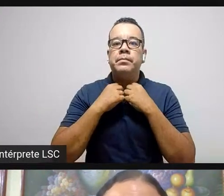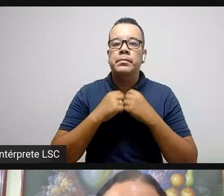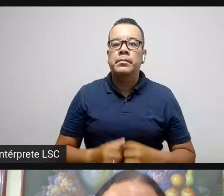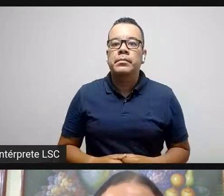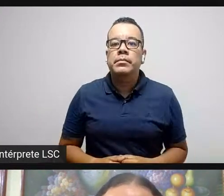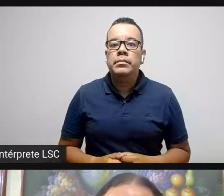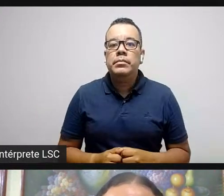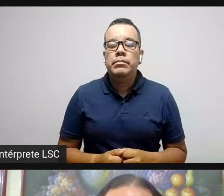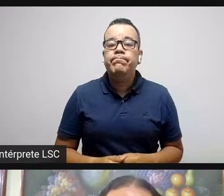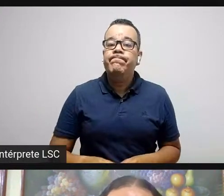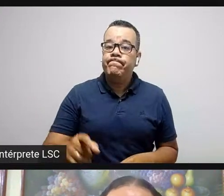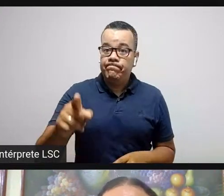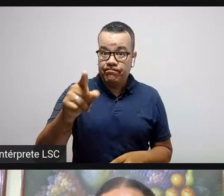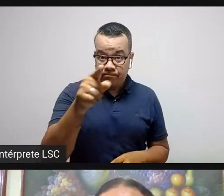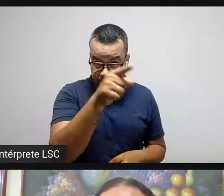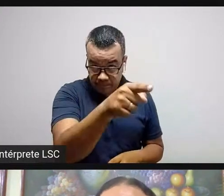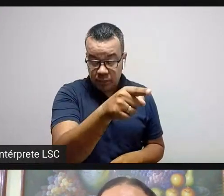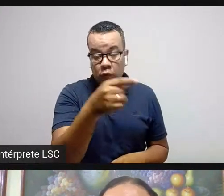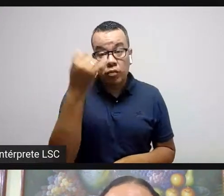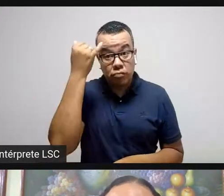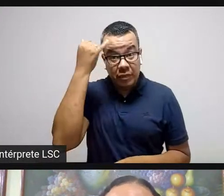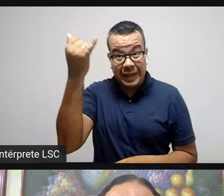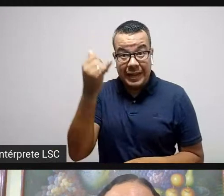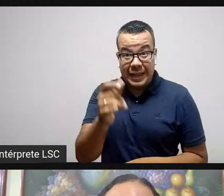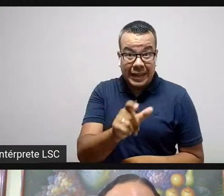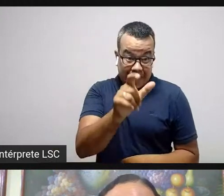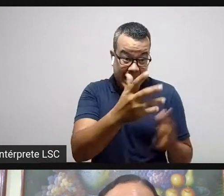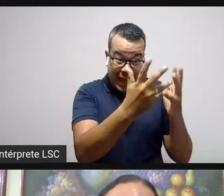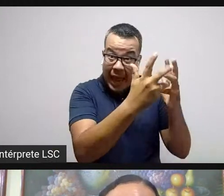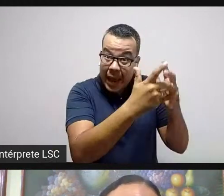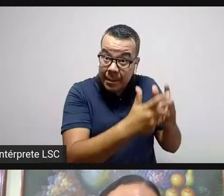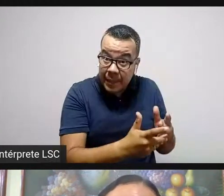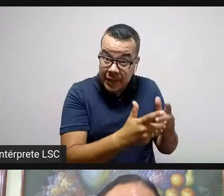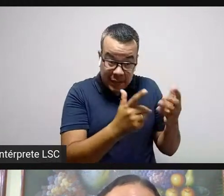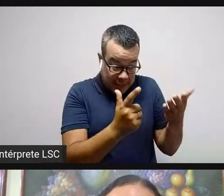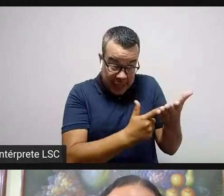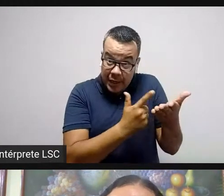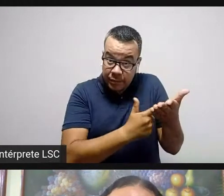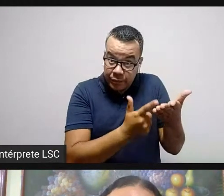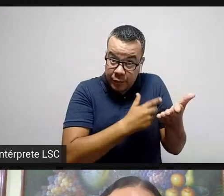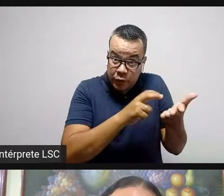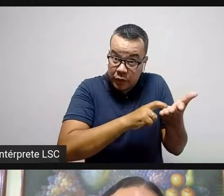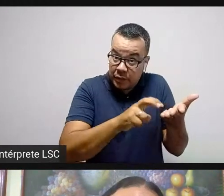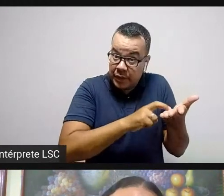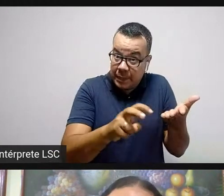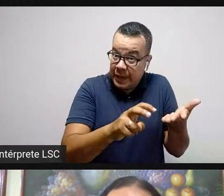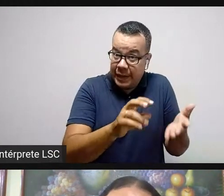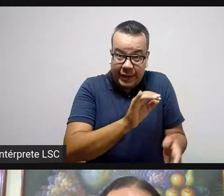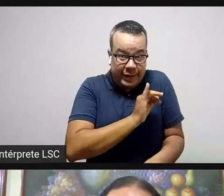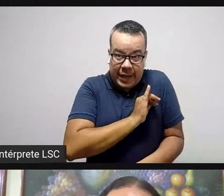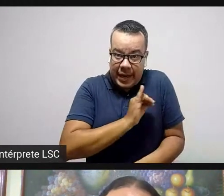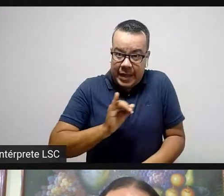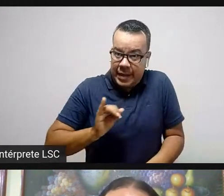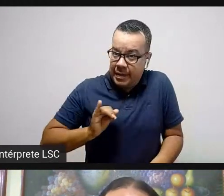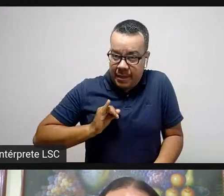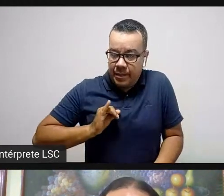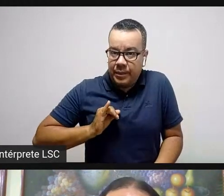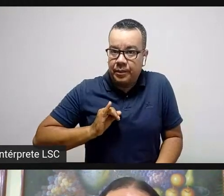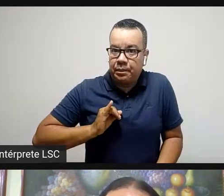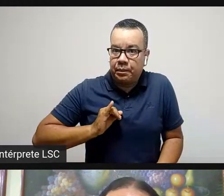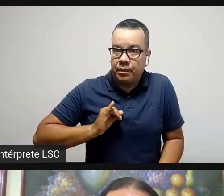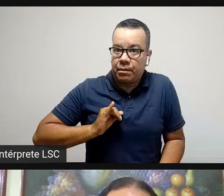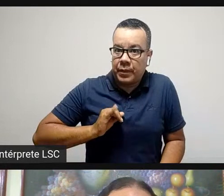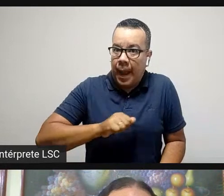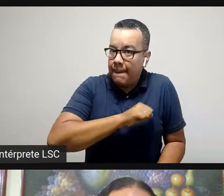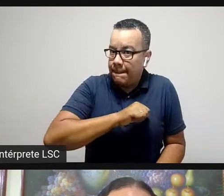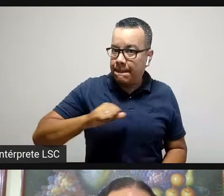editoriales independientes, que es una de las labores que también se tienen que rescatar aquí en Pereira también.